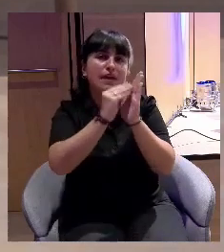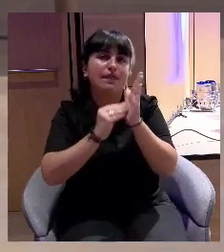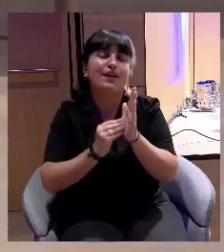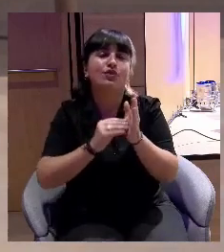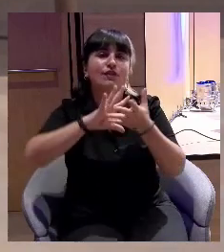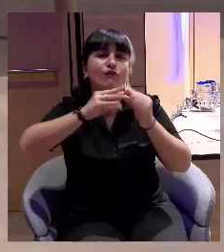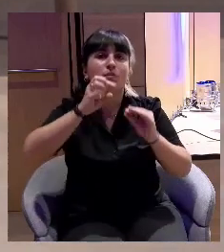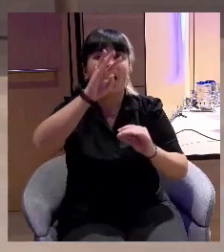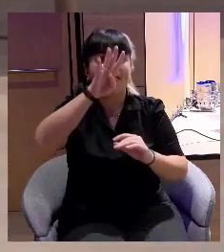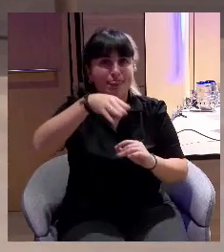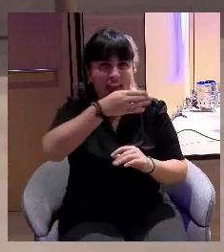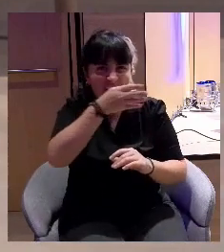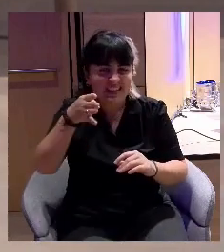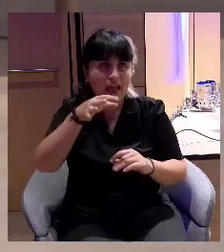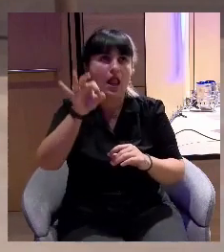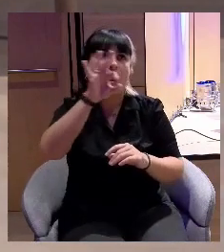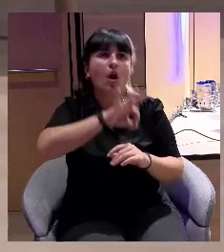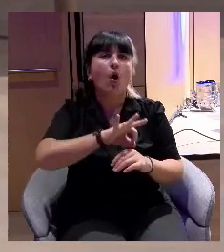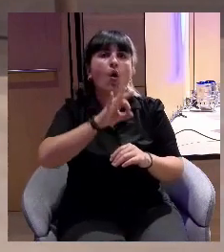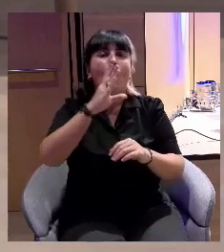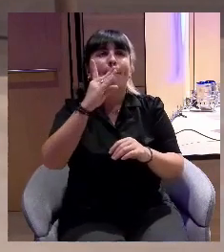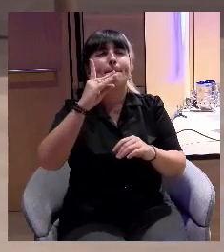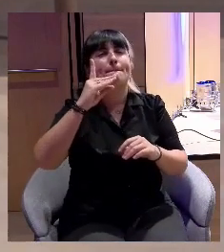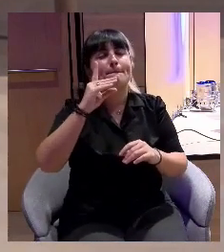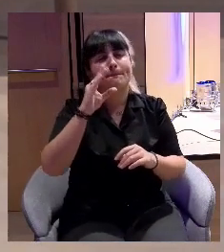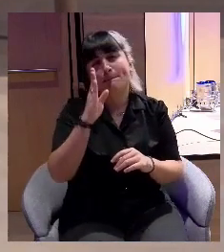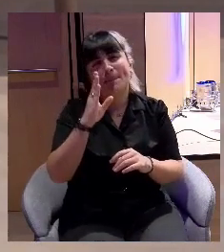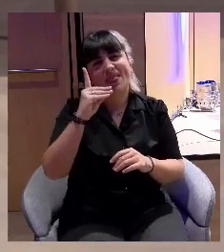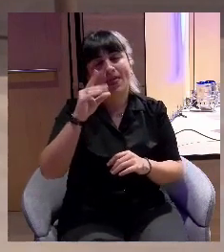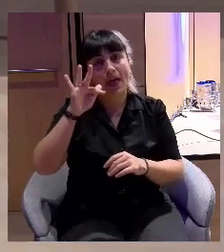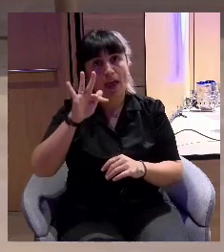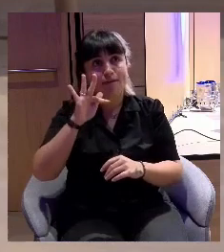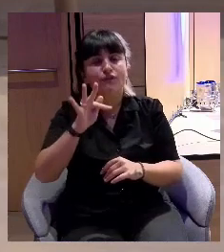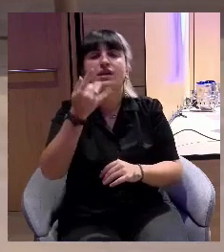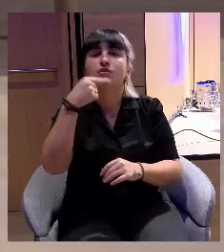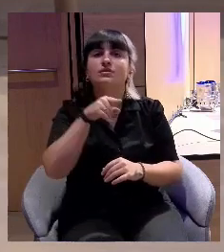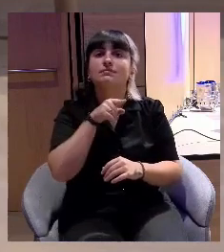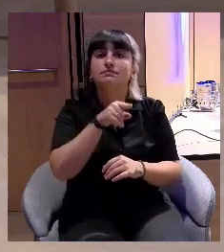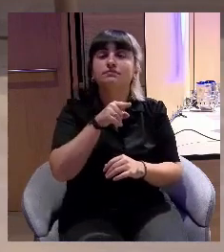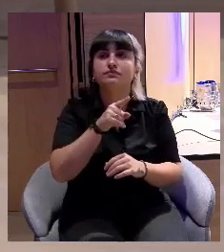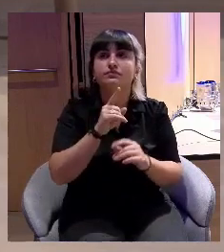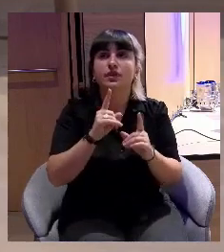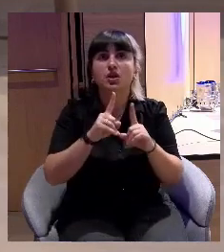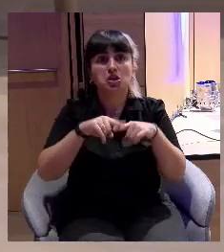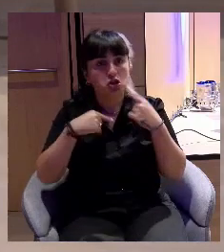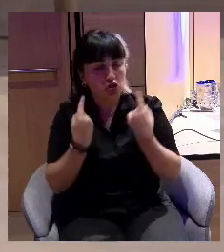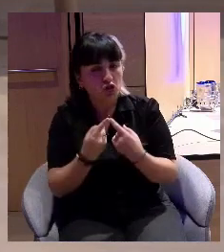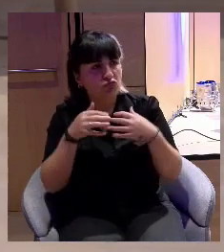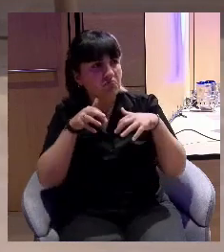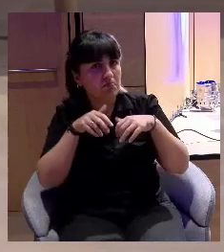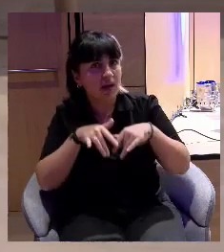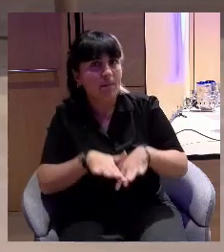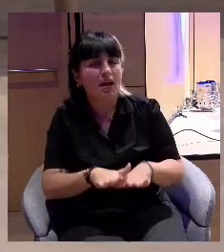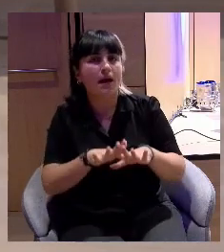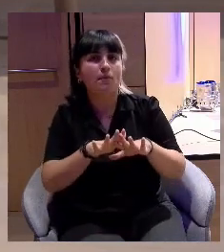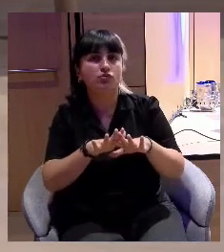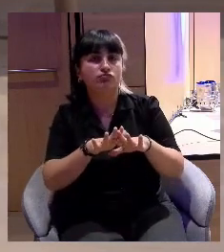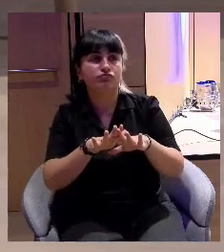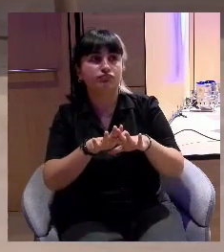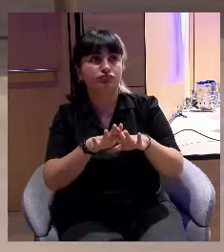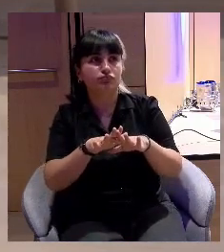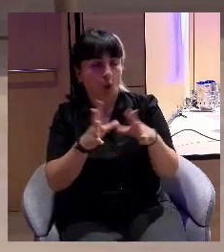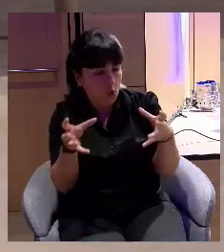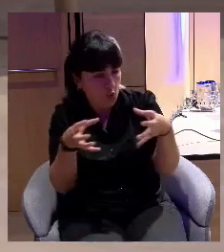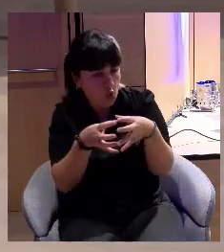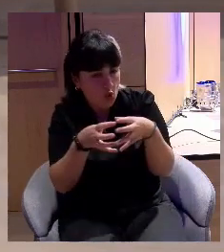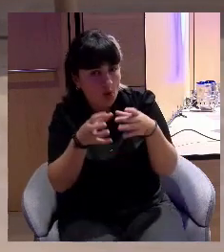XLS. Las que hemos creado nosotros sin ningún estándar, sino sentándonos a echar cabeza de listo, ¿cuál es la mejor